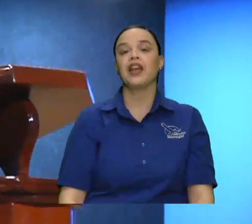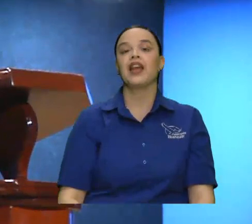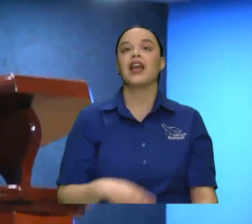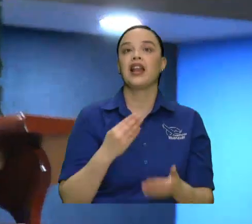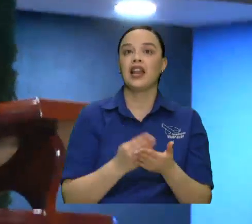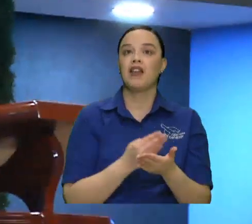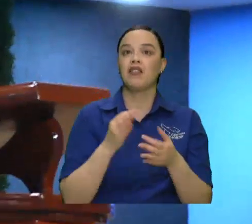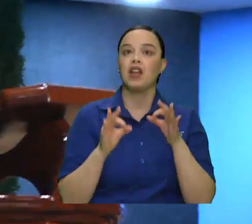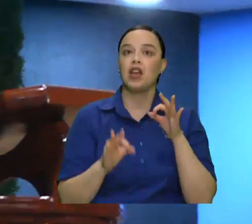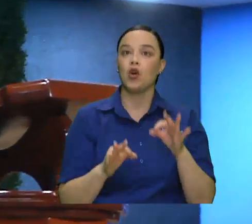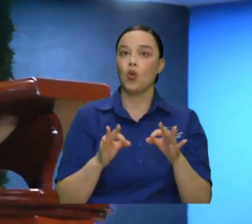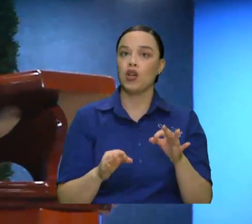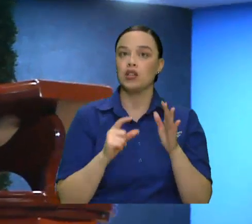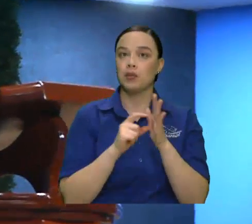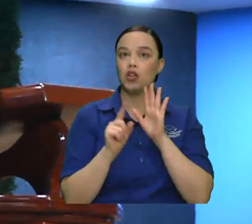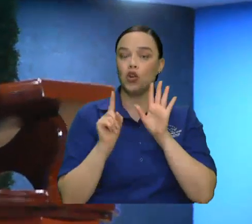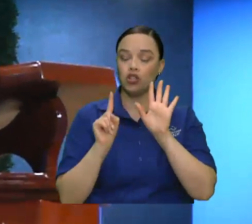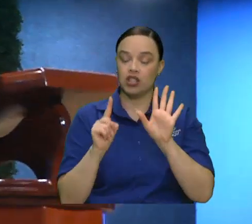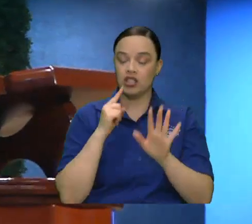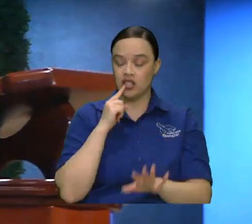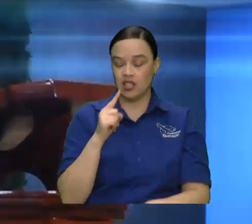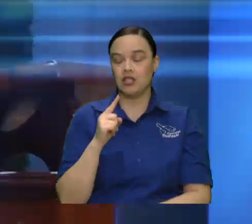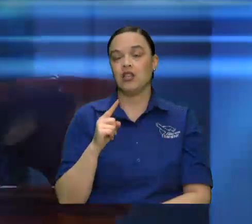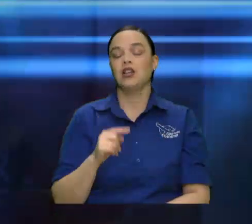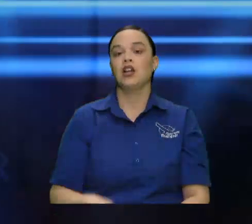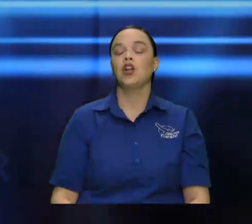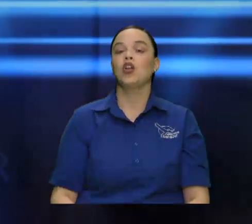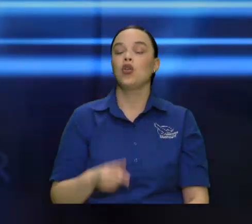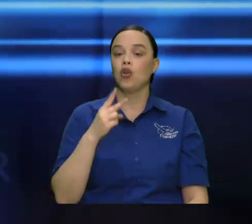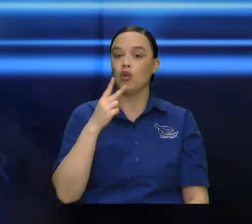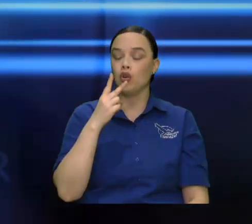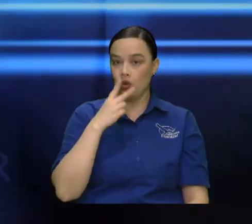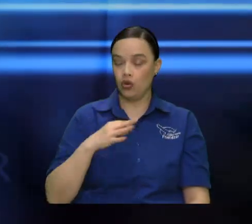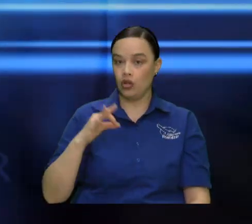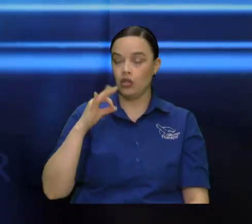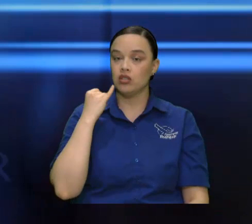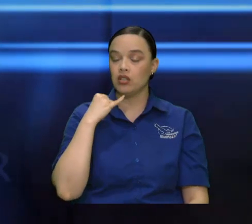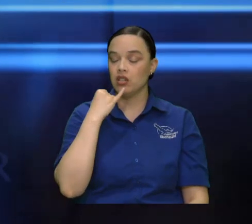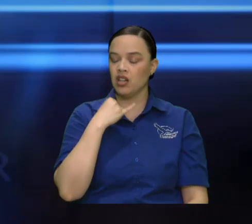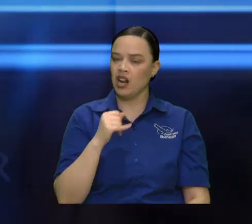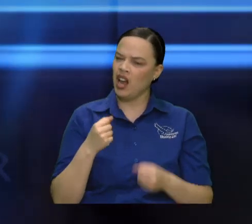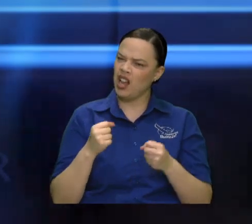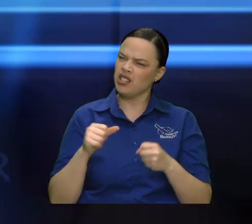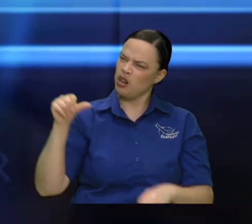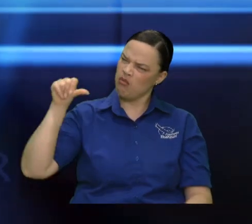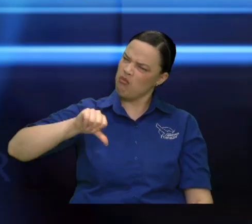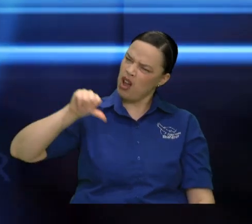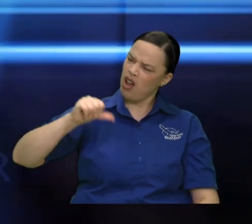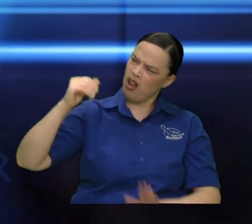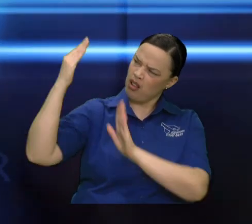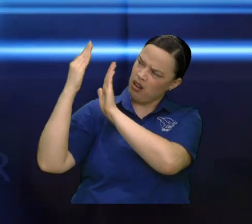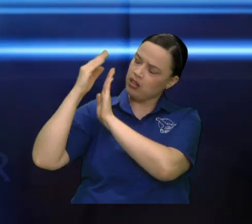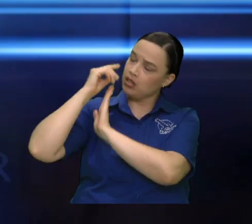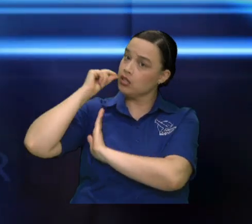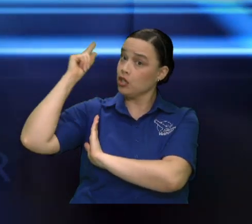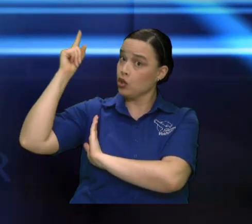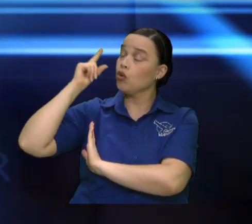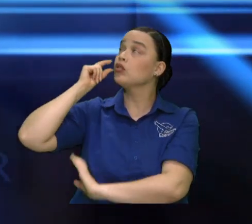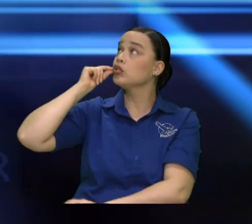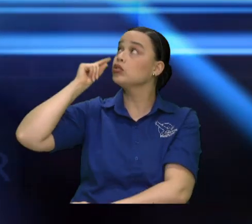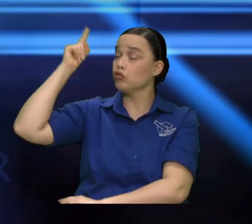del 1 al 2 y dice los hijos de israel hicieron lo malo ante los ojos del señor y el señor